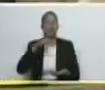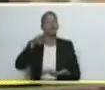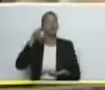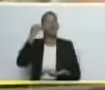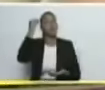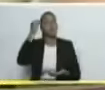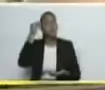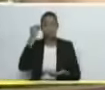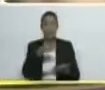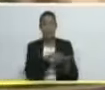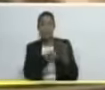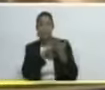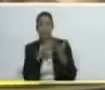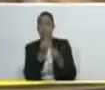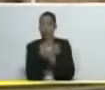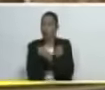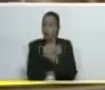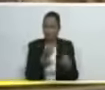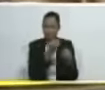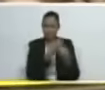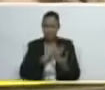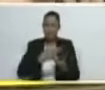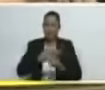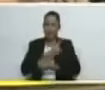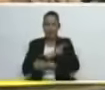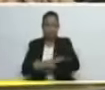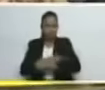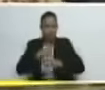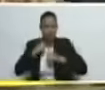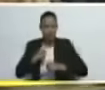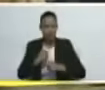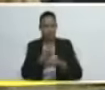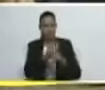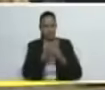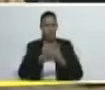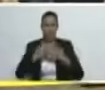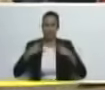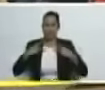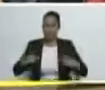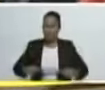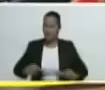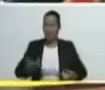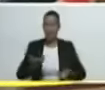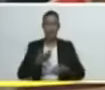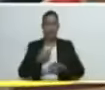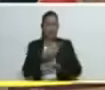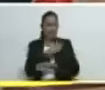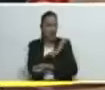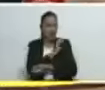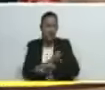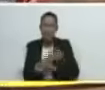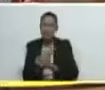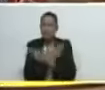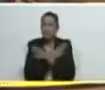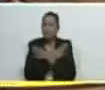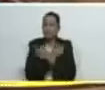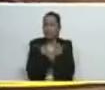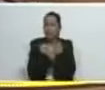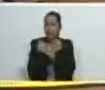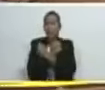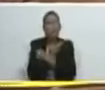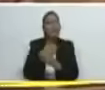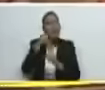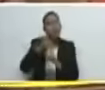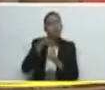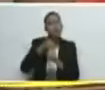llena de fuerza, me llena de vida, me llena de energía, de amor para seguir luchando por nuestra amada